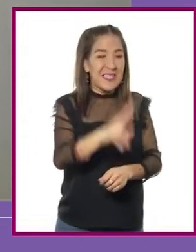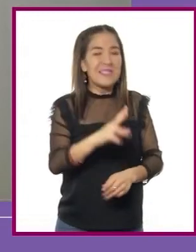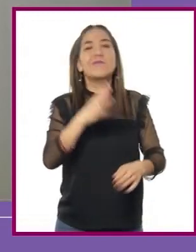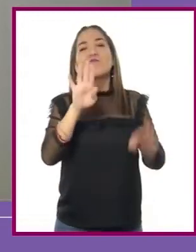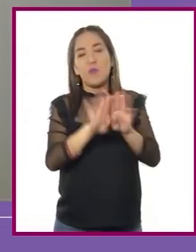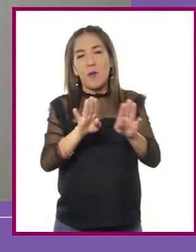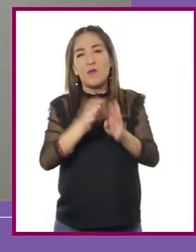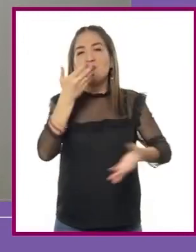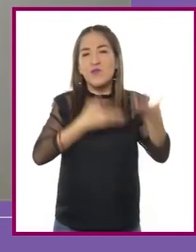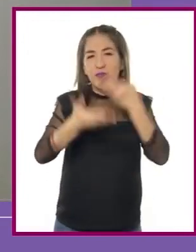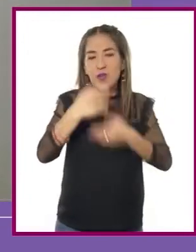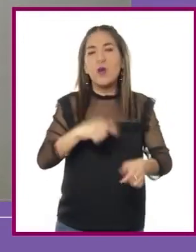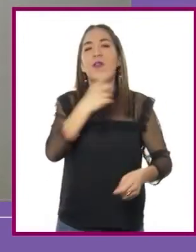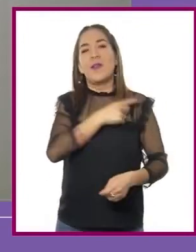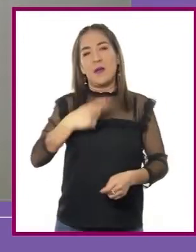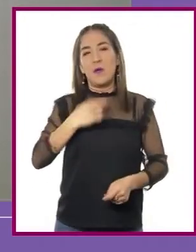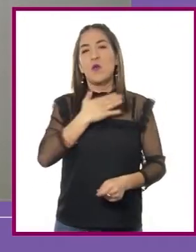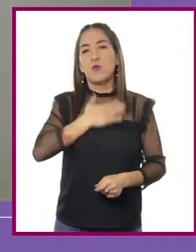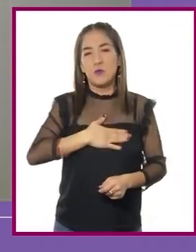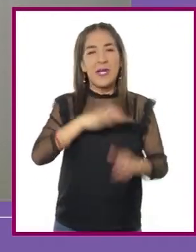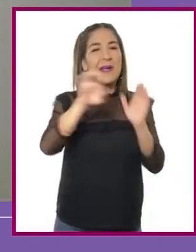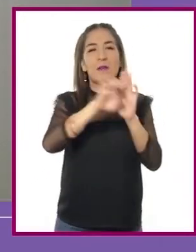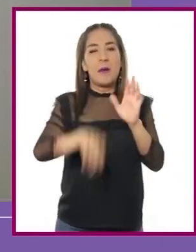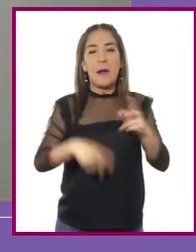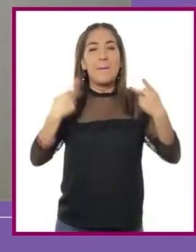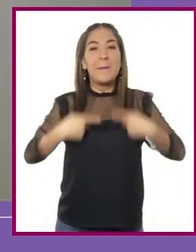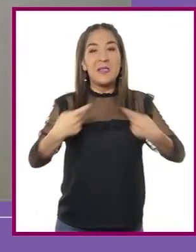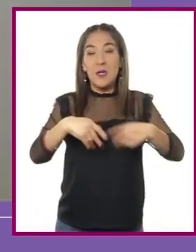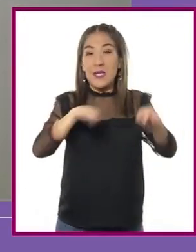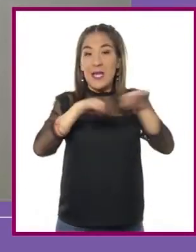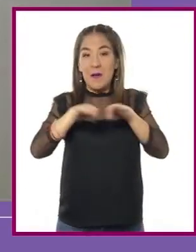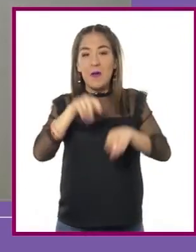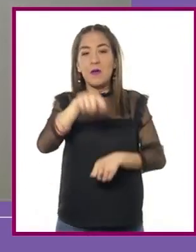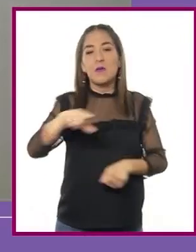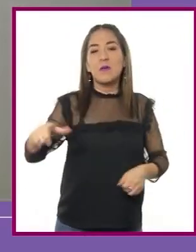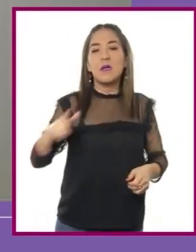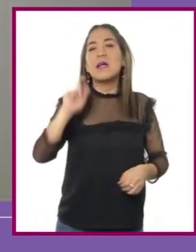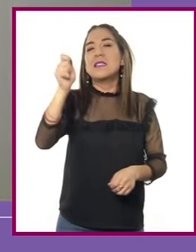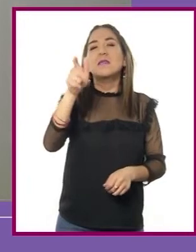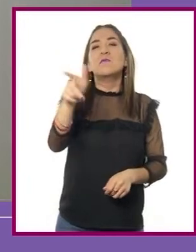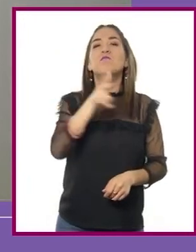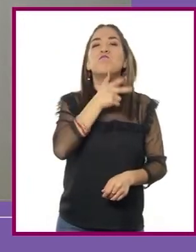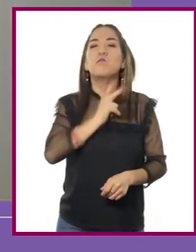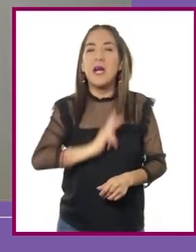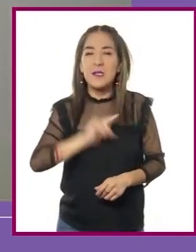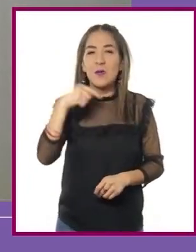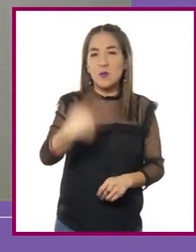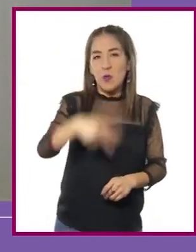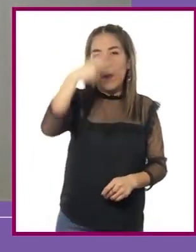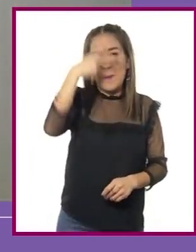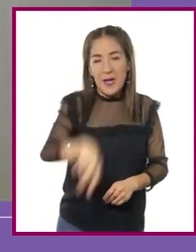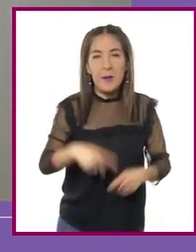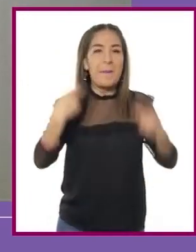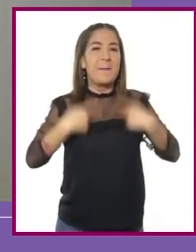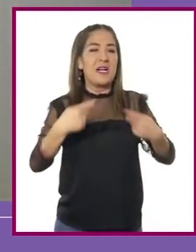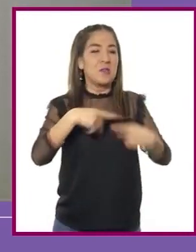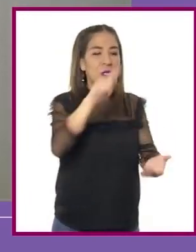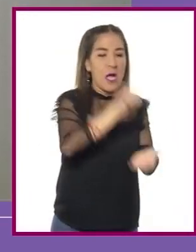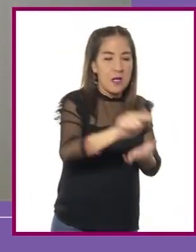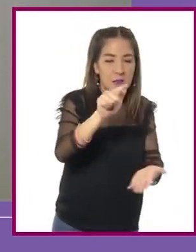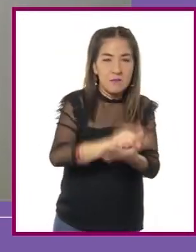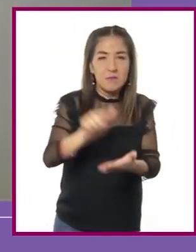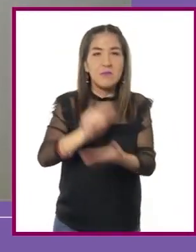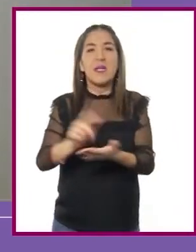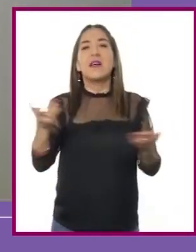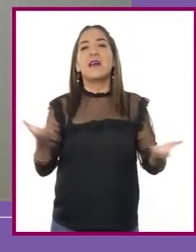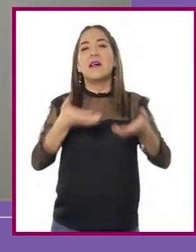Algunos ejemplos son los trabajadores de empresas del Estado como Petróleos Mexicanos, las personas que limpian las calles, el